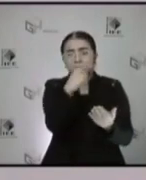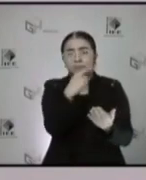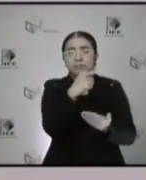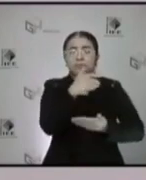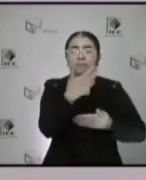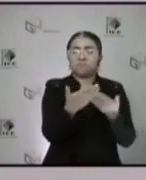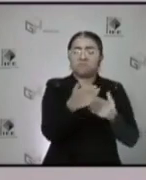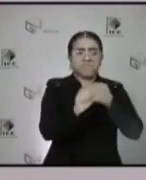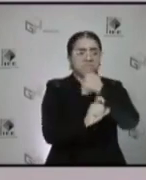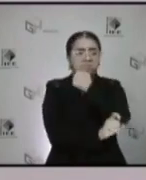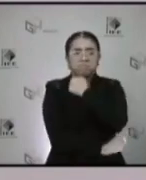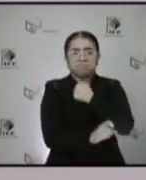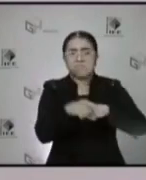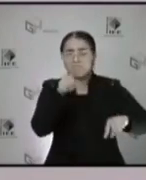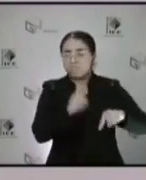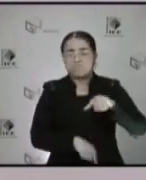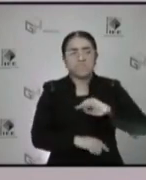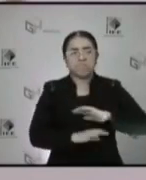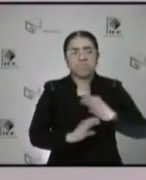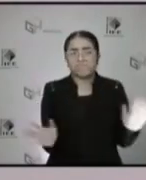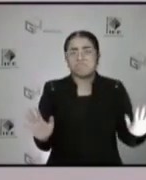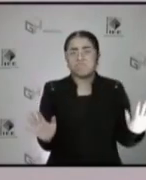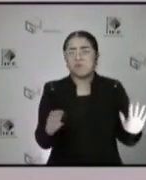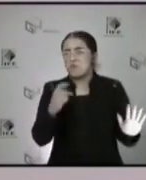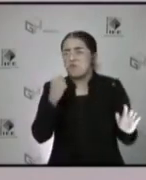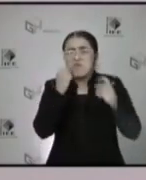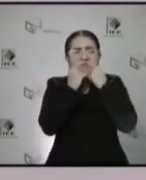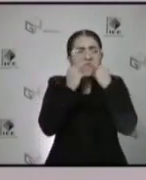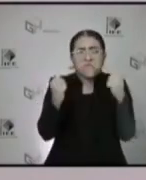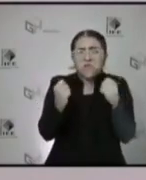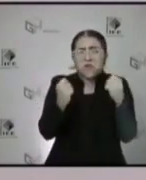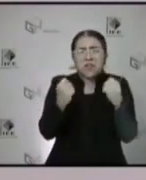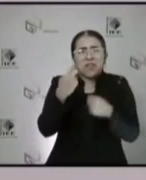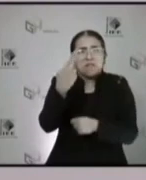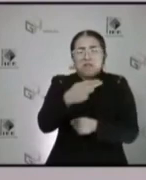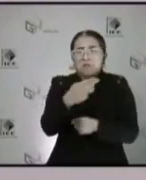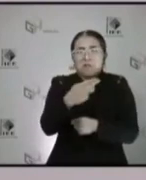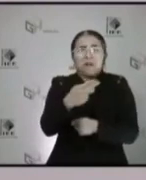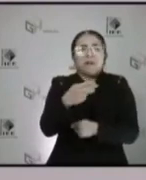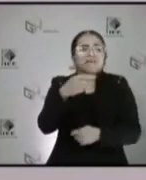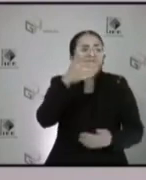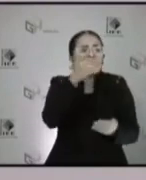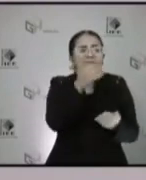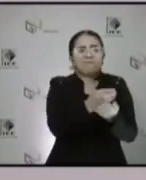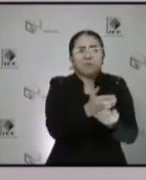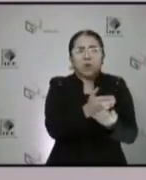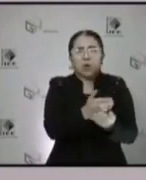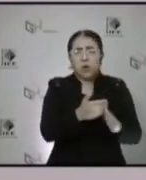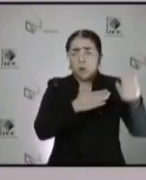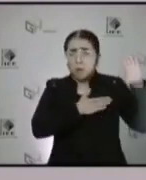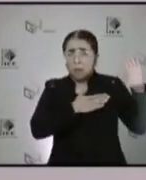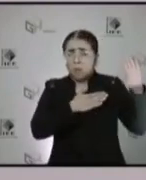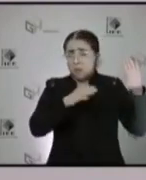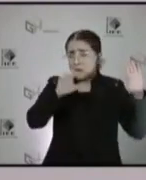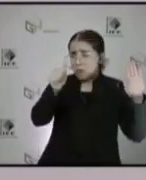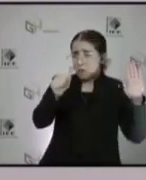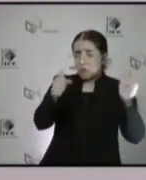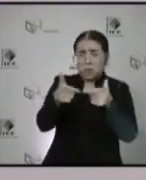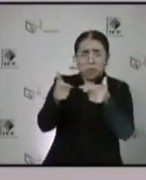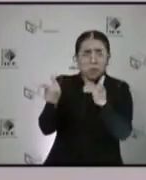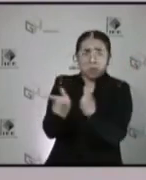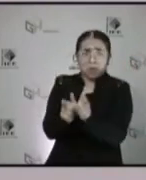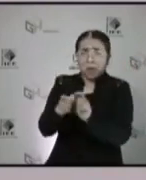de corrupción. Llámese como se llamen. No tengo compromiso con nadie, con grupos,